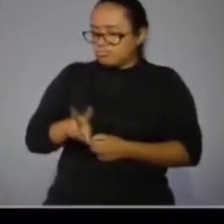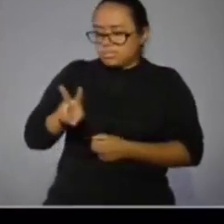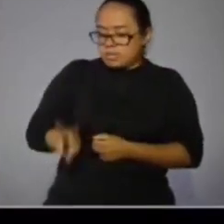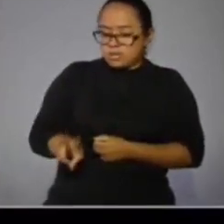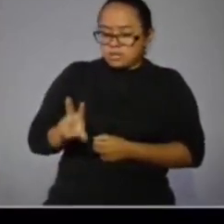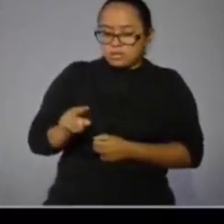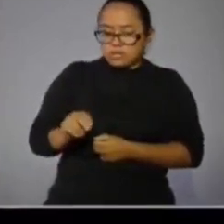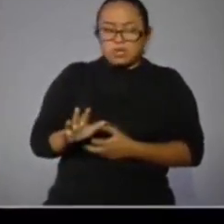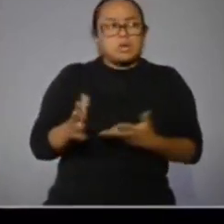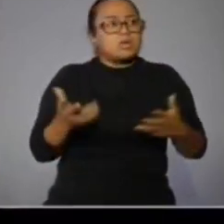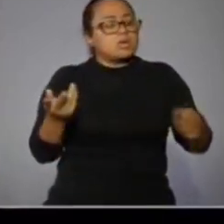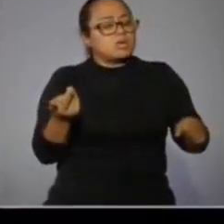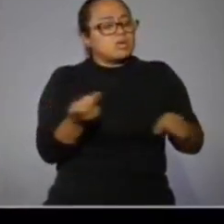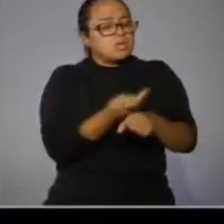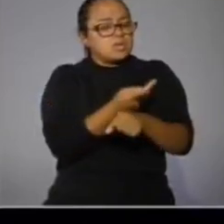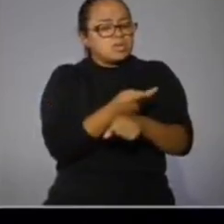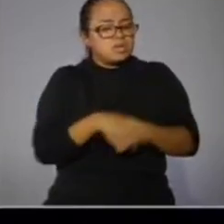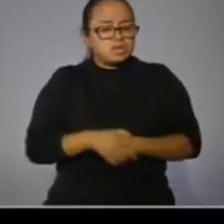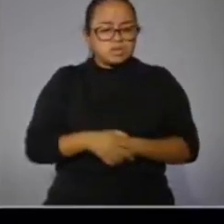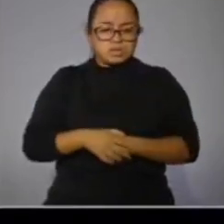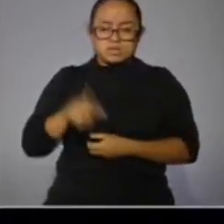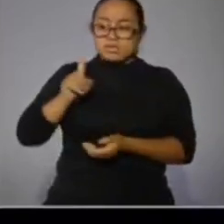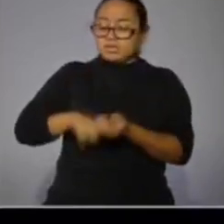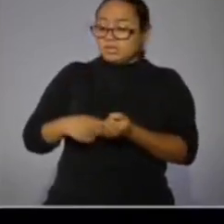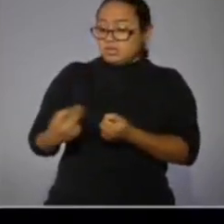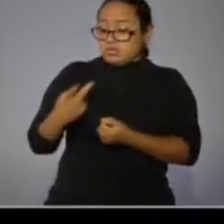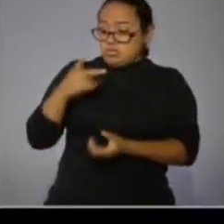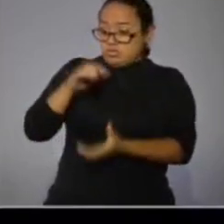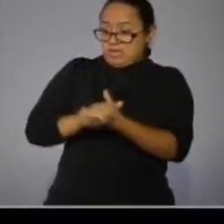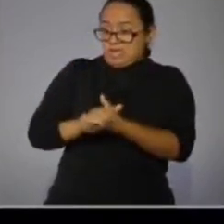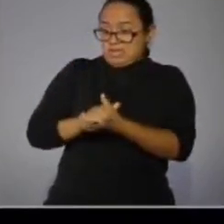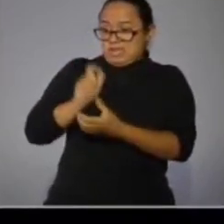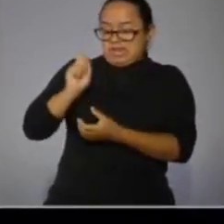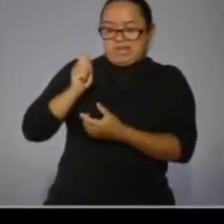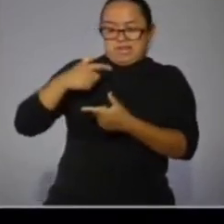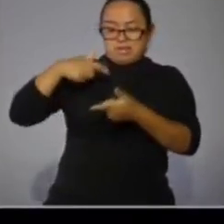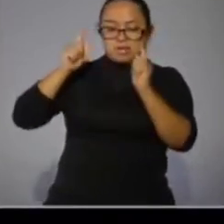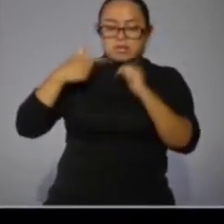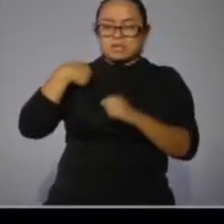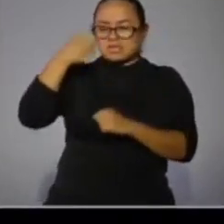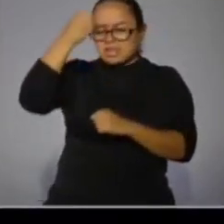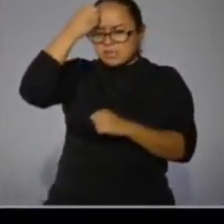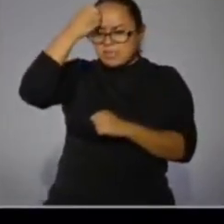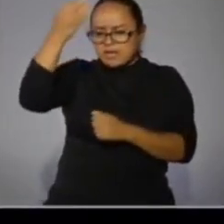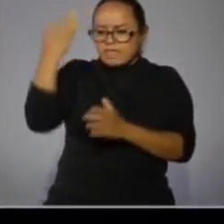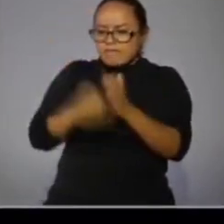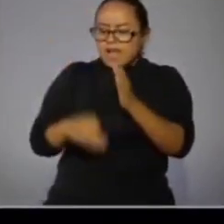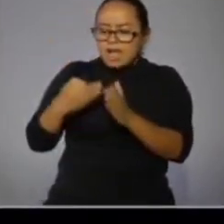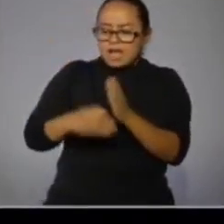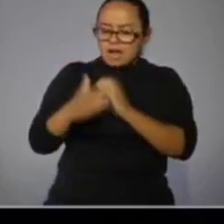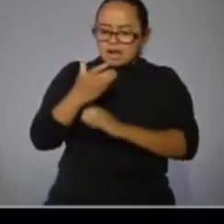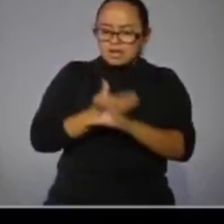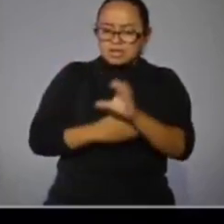¿Qué ocurre? La locura por casarnos. Se me olvidaron unos pendientes que tenía.